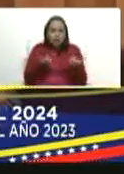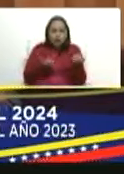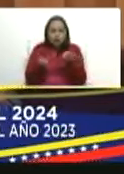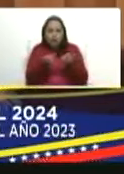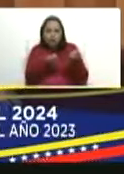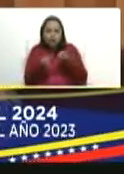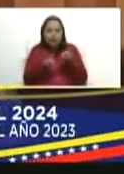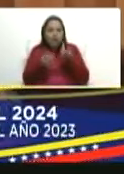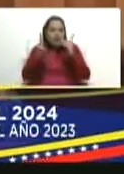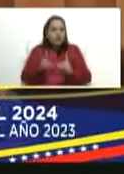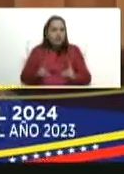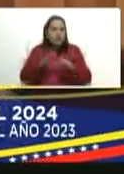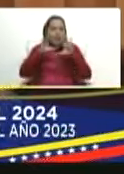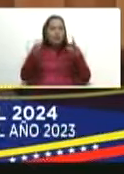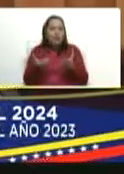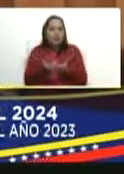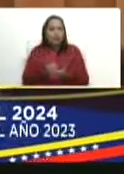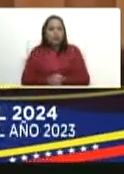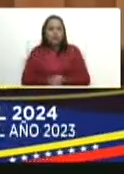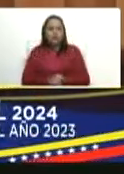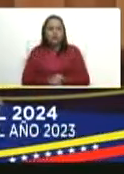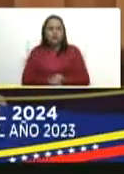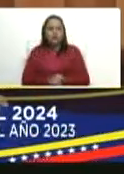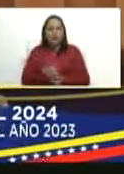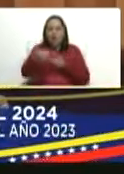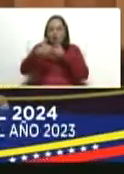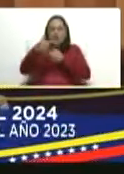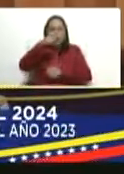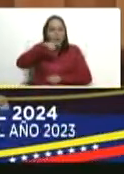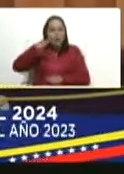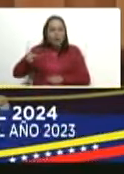el poder en el mundo contra los pueblos.